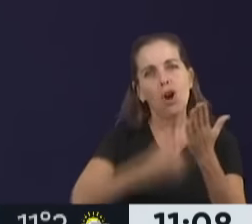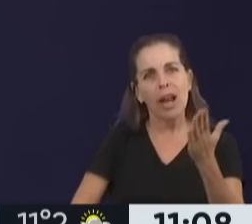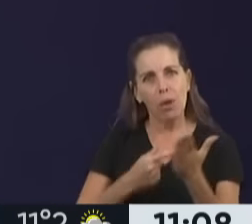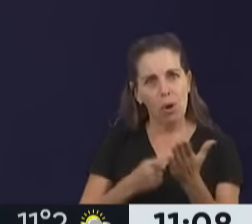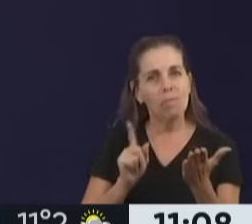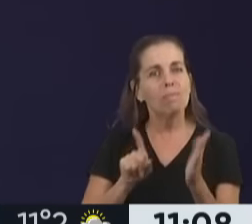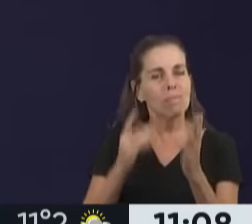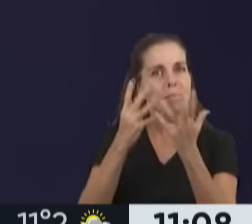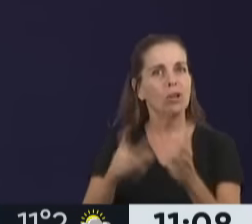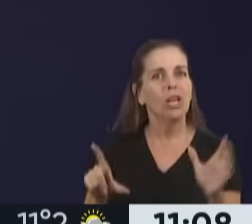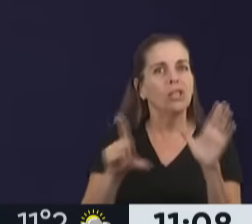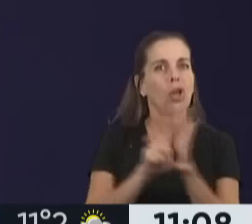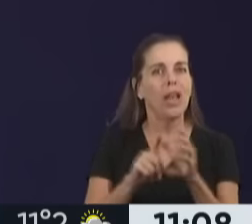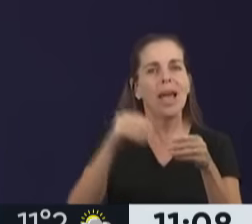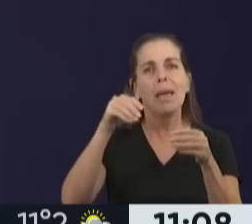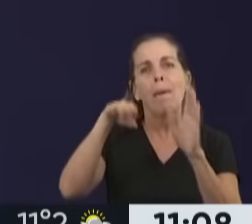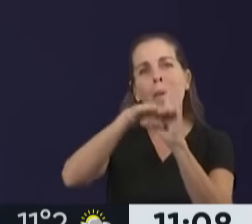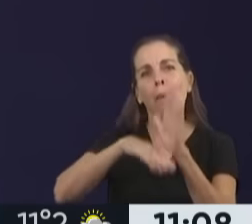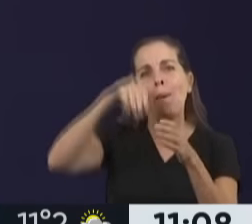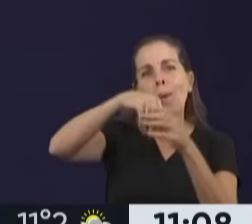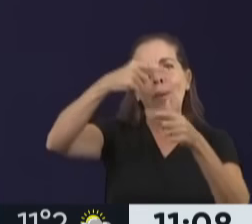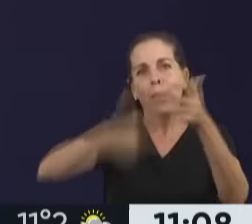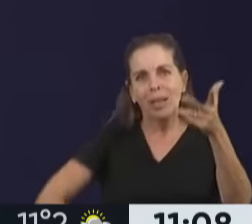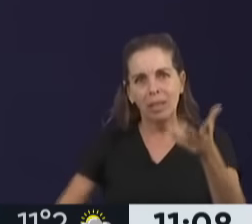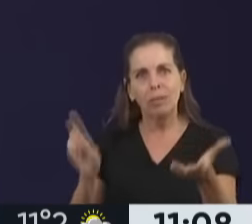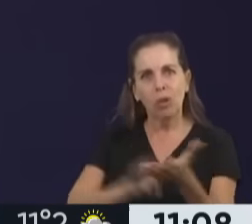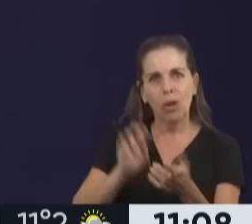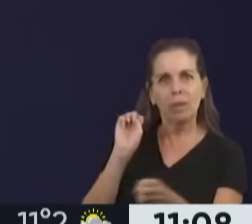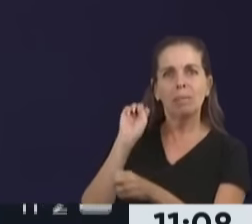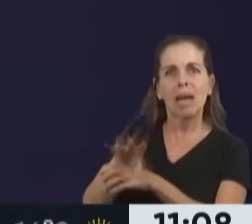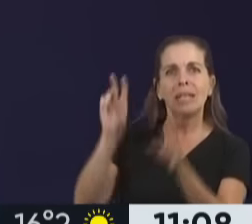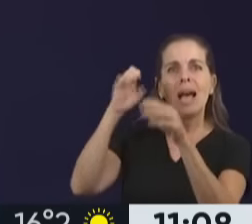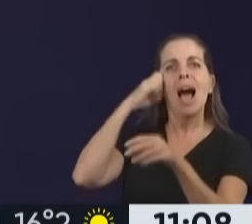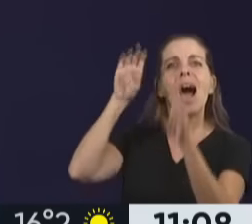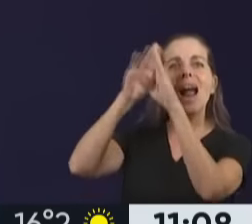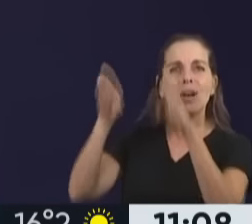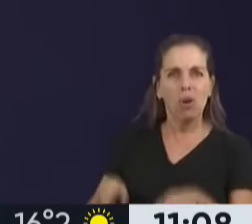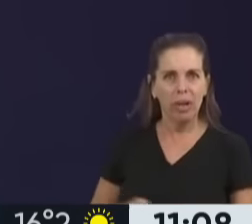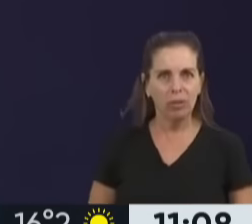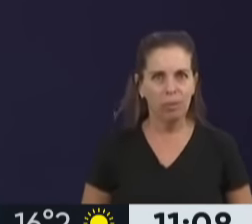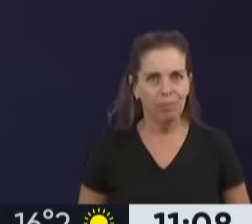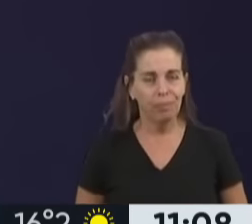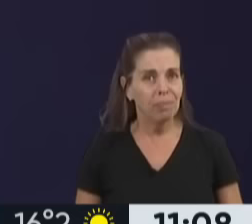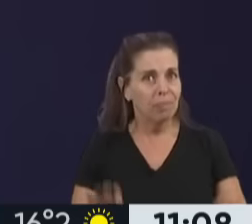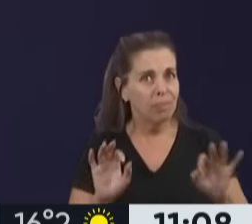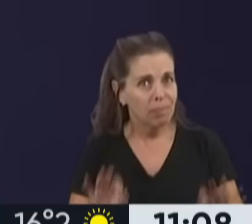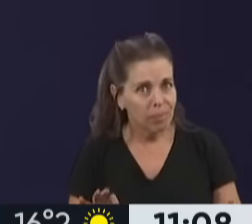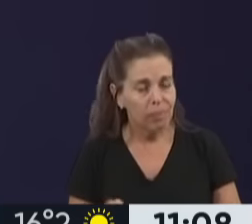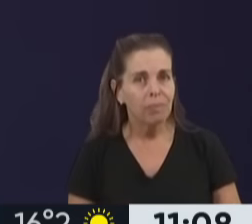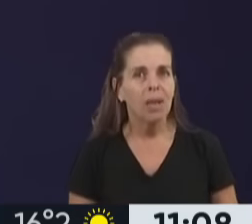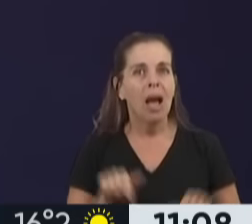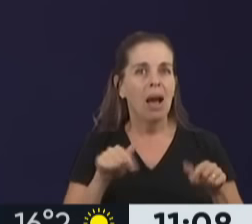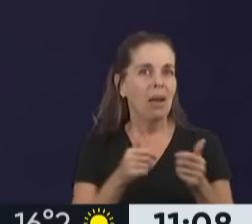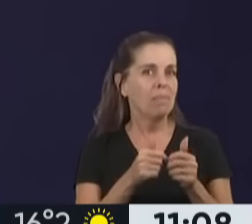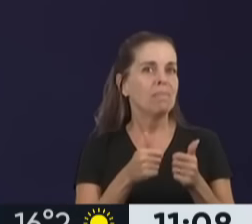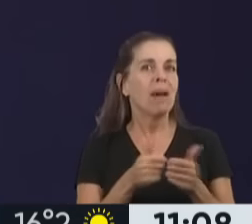bases y las modificaciones en las leyes Fiscales dicho esto y con este frío de los aires quedó